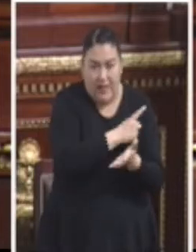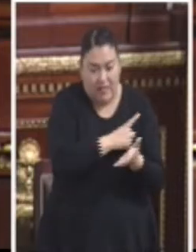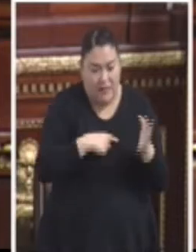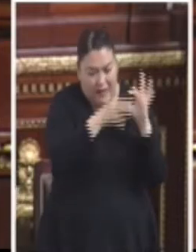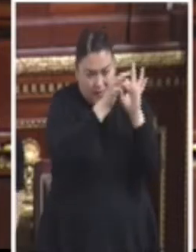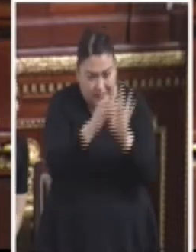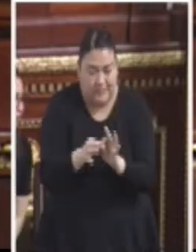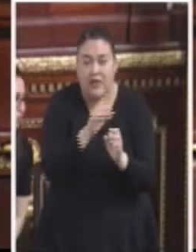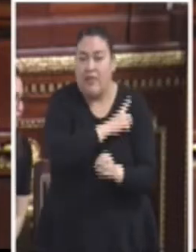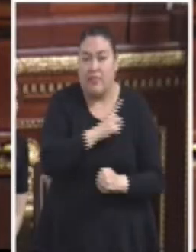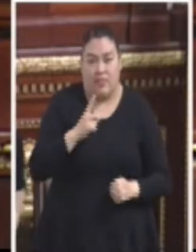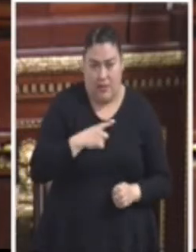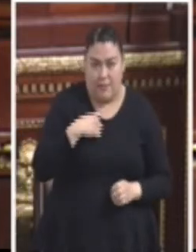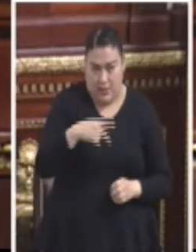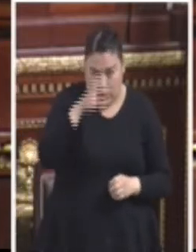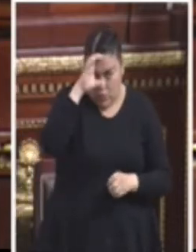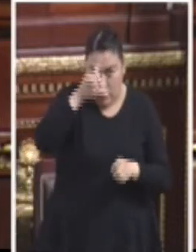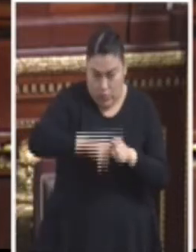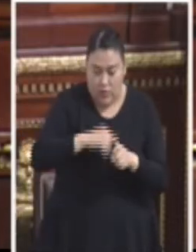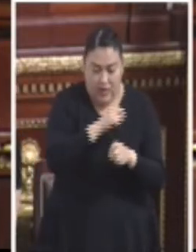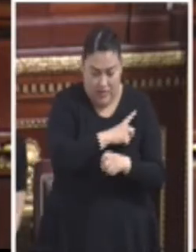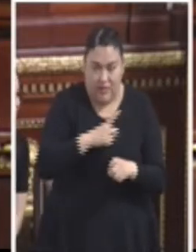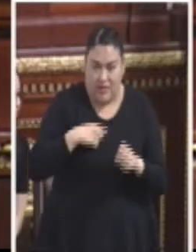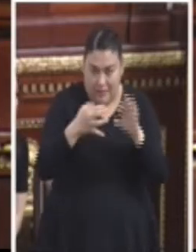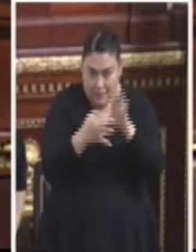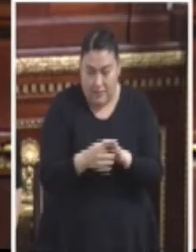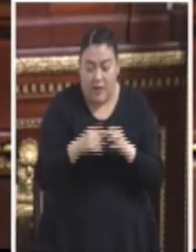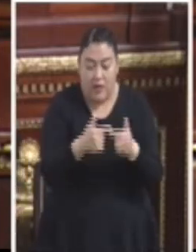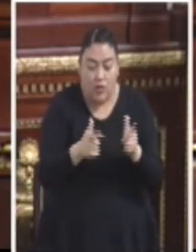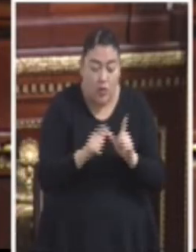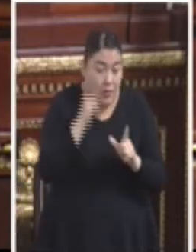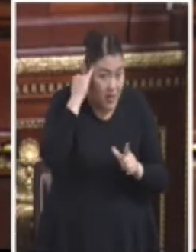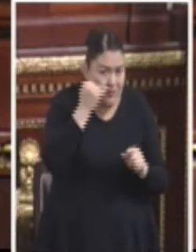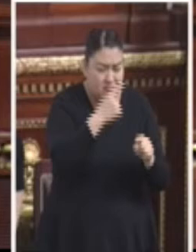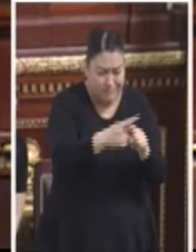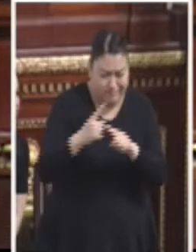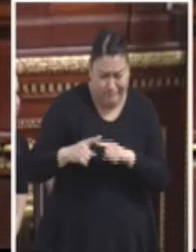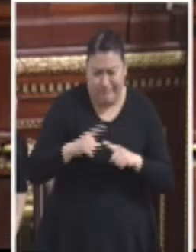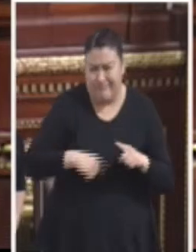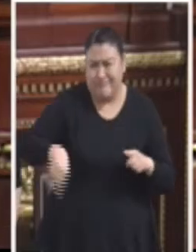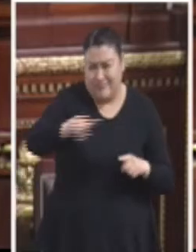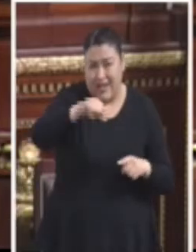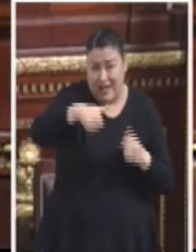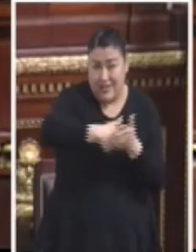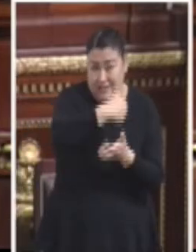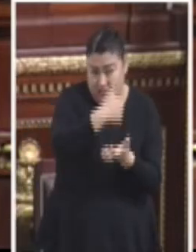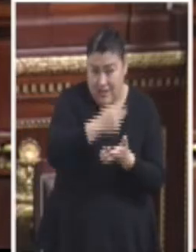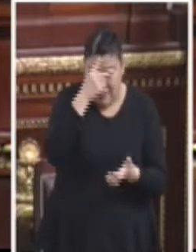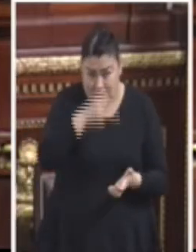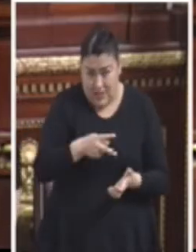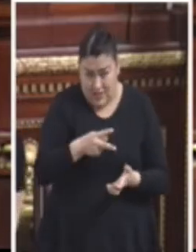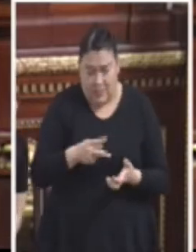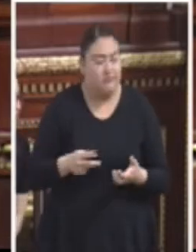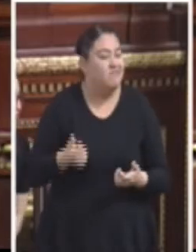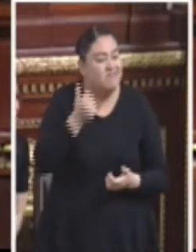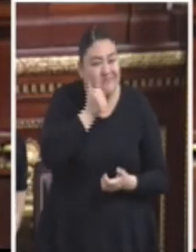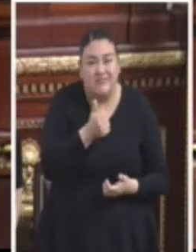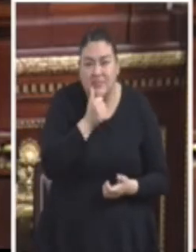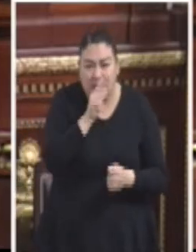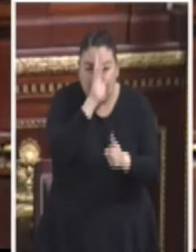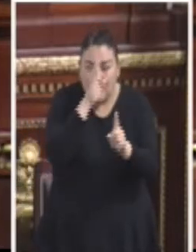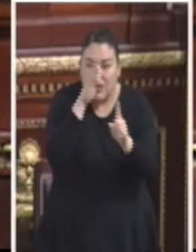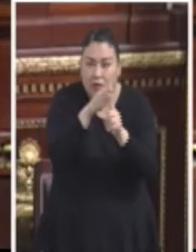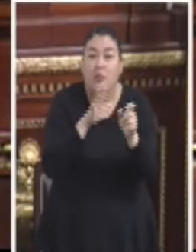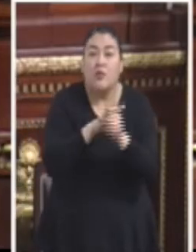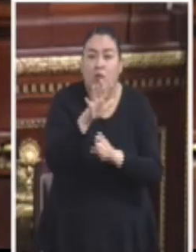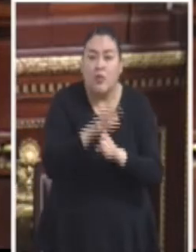a la naturaleza intercultural, pluriétnica, plurilingüe y pluricultural de la capital del país, siempre con la mira